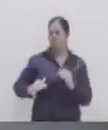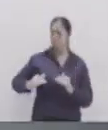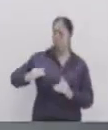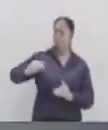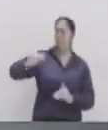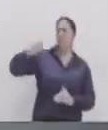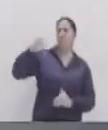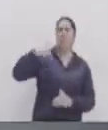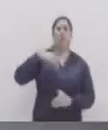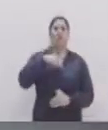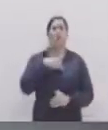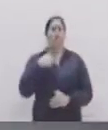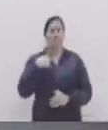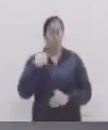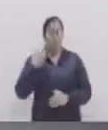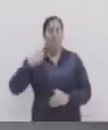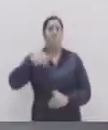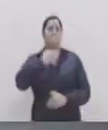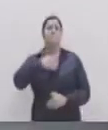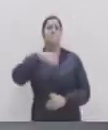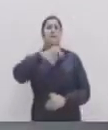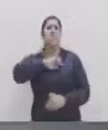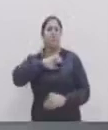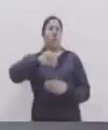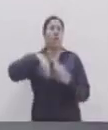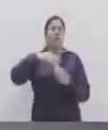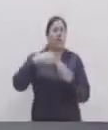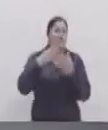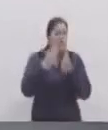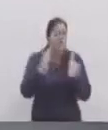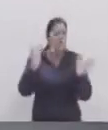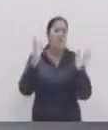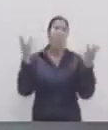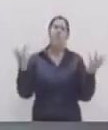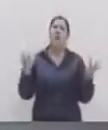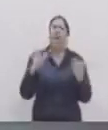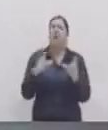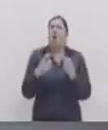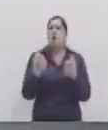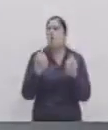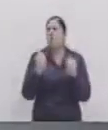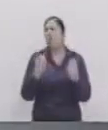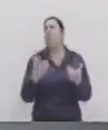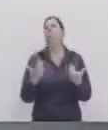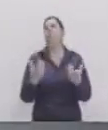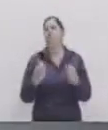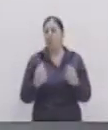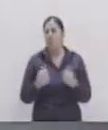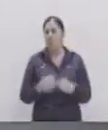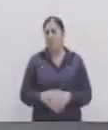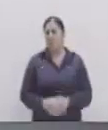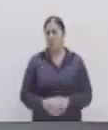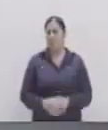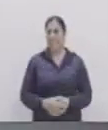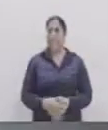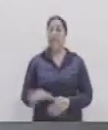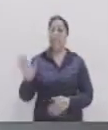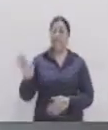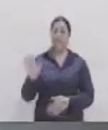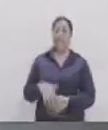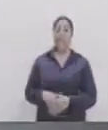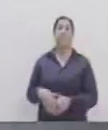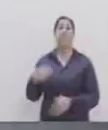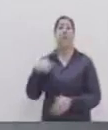de nosotros como individuos y también de la familia en general, ¿verdad? Pero ¿cómo podríamos nosotros construir esa red de apoyo familiar?